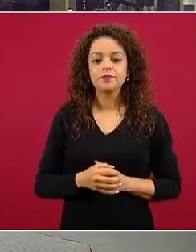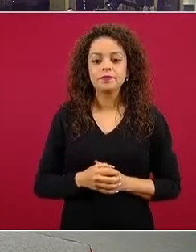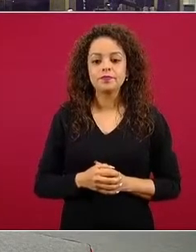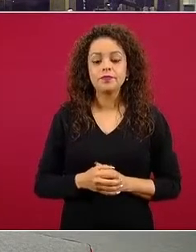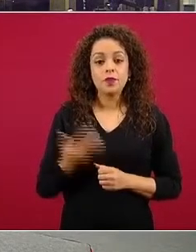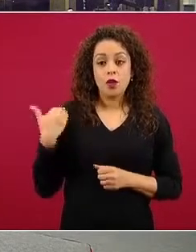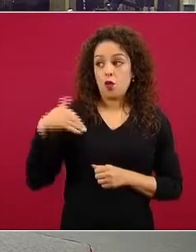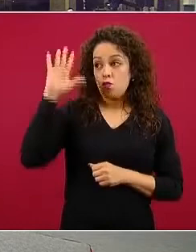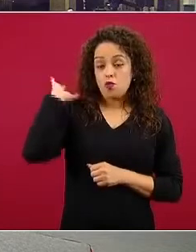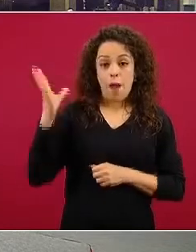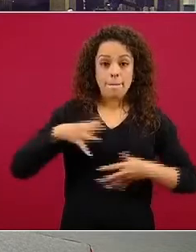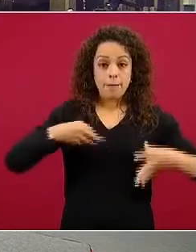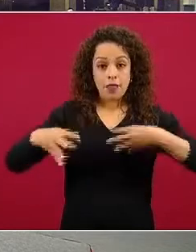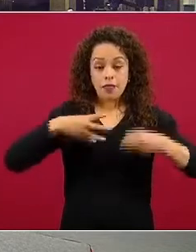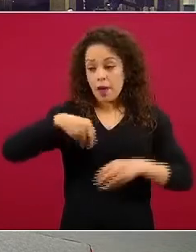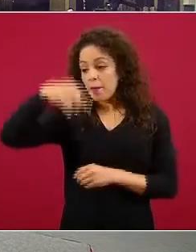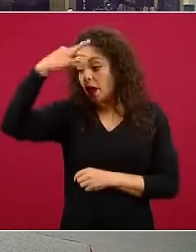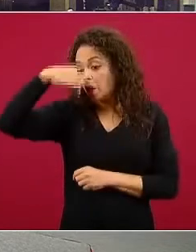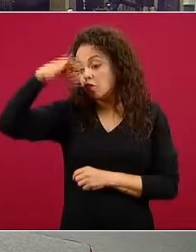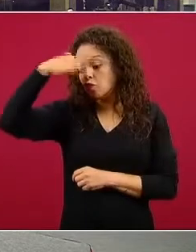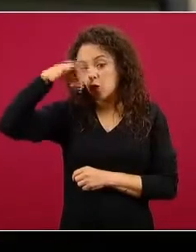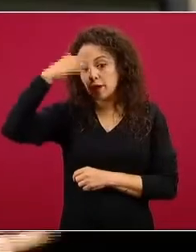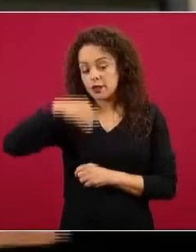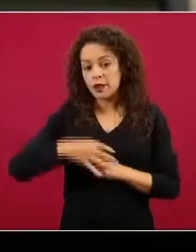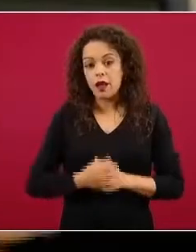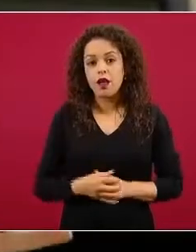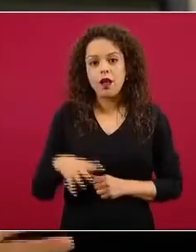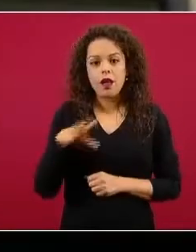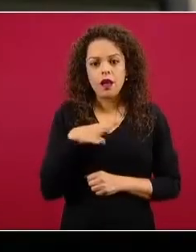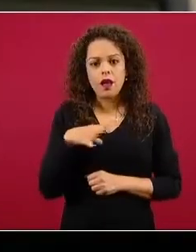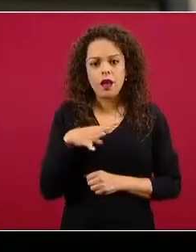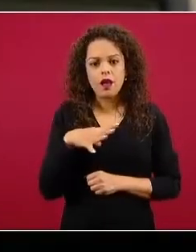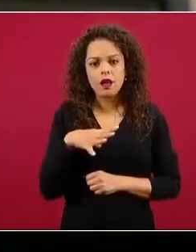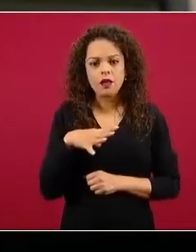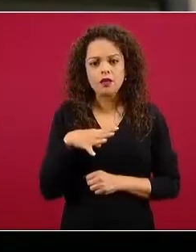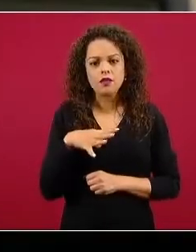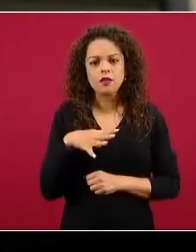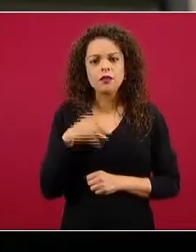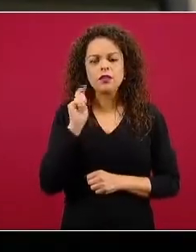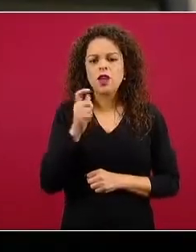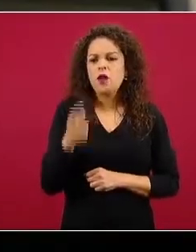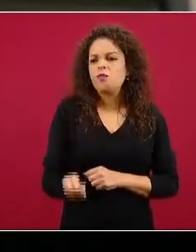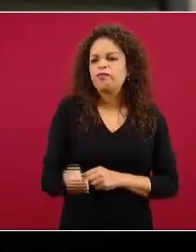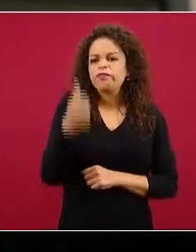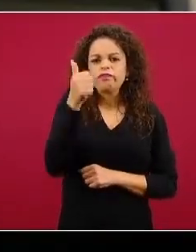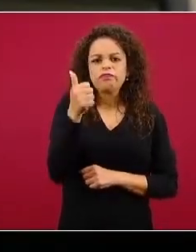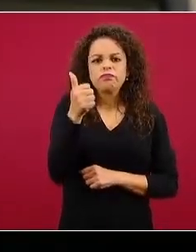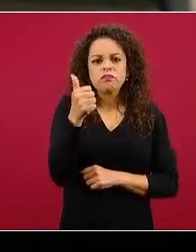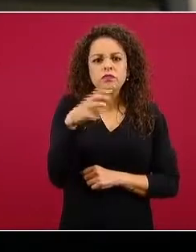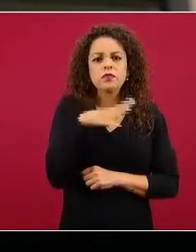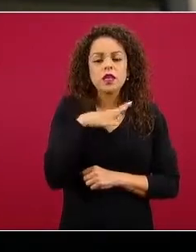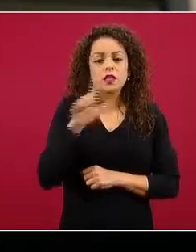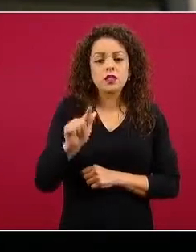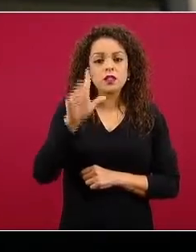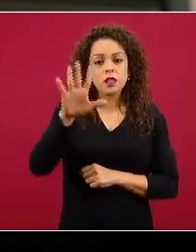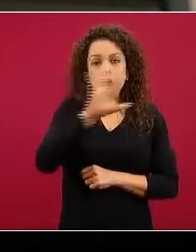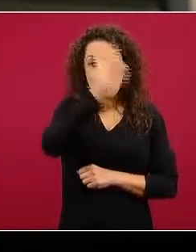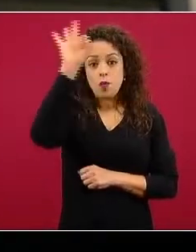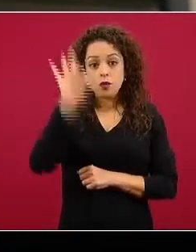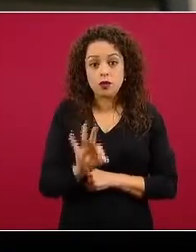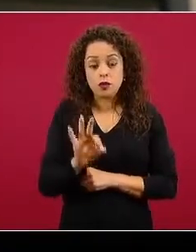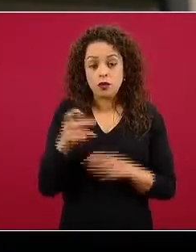influenza hubo unas primeras oleadas que causaron el 75% de las